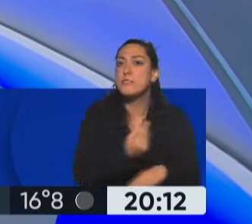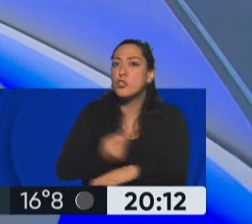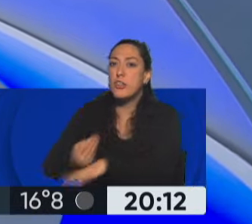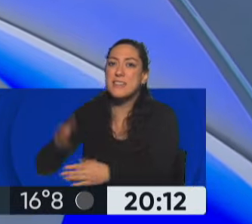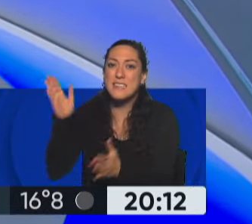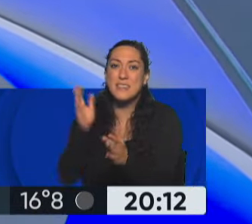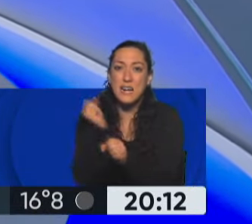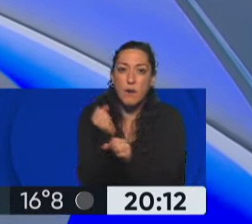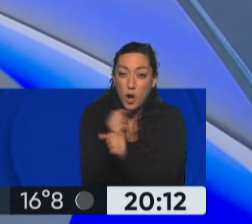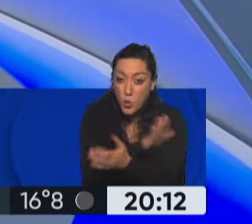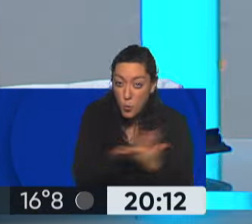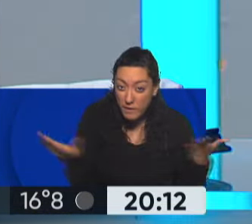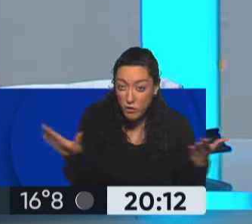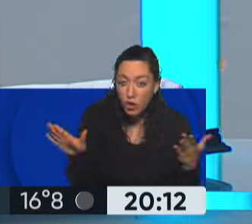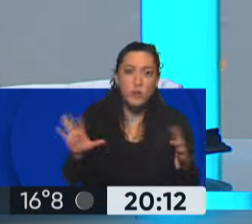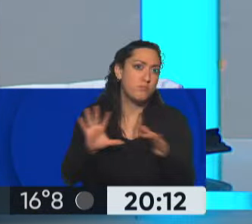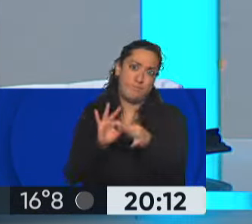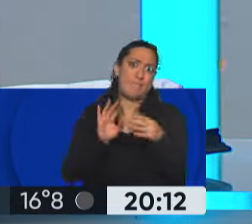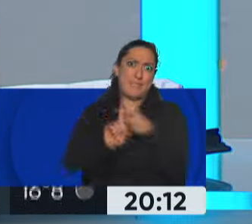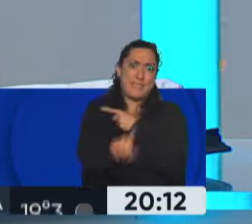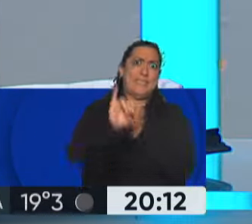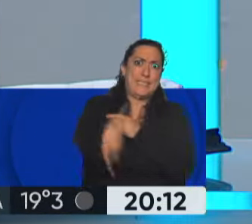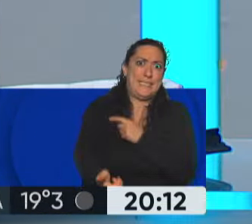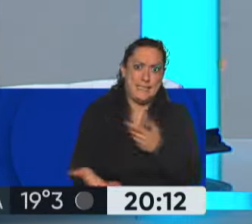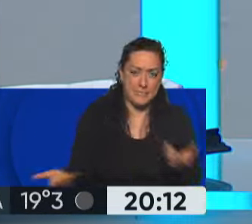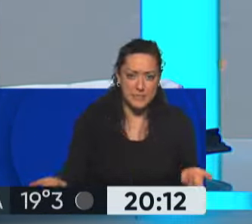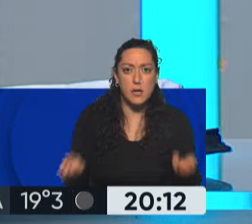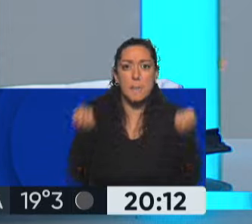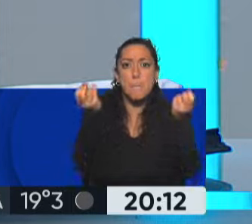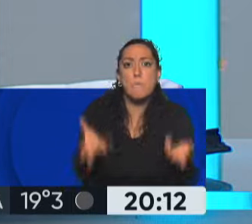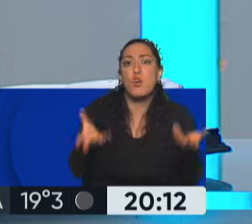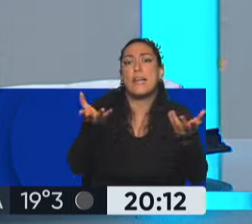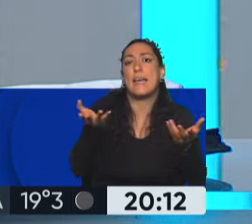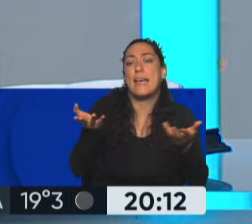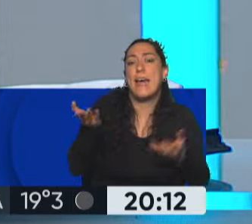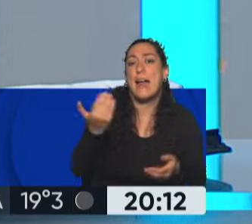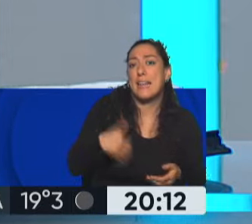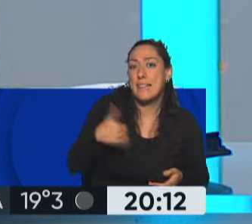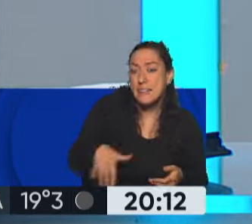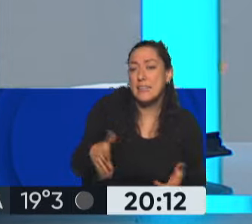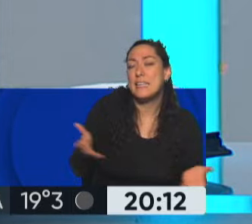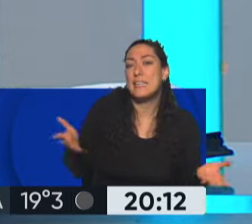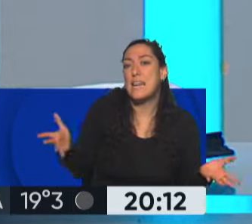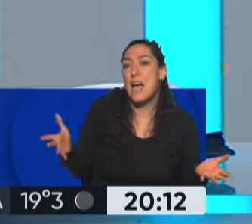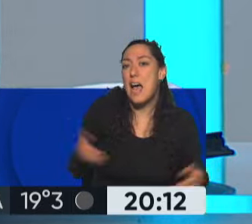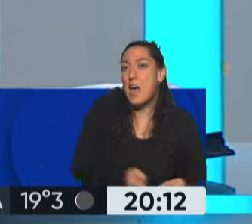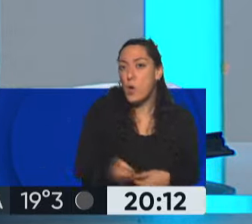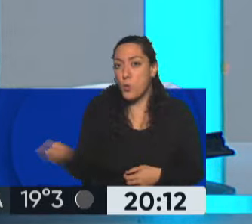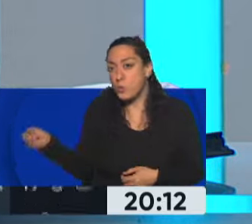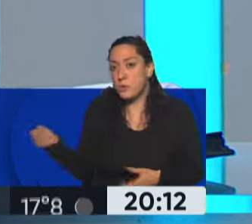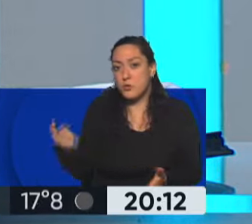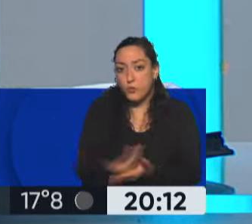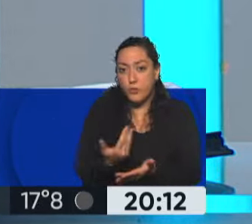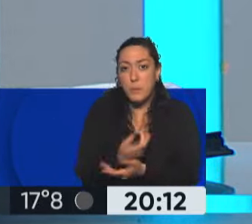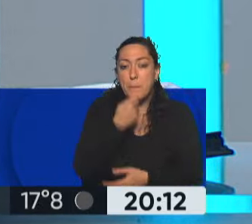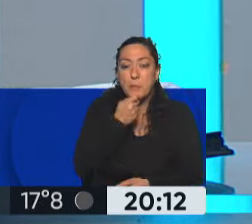directamente relacionado te cuento por ejemplo en este ajuste tan grande que vivimos los argentinos eh En el caso de